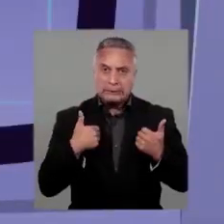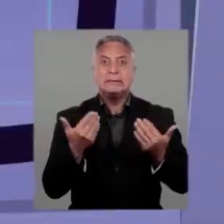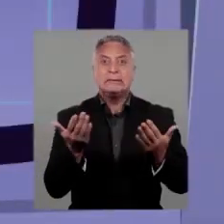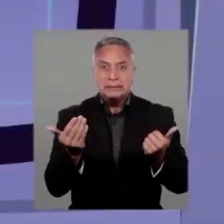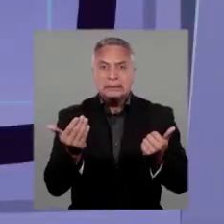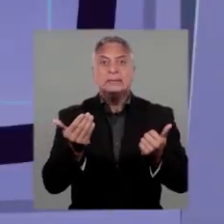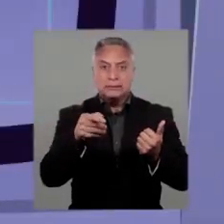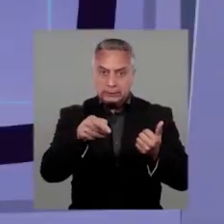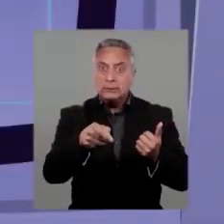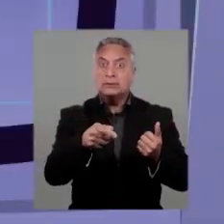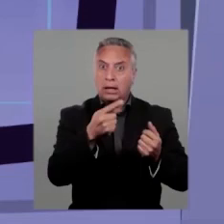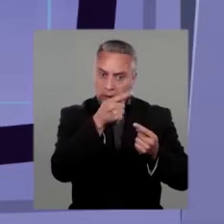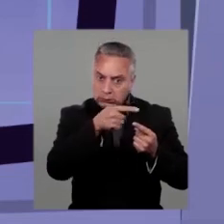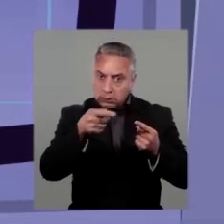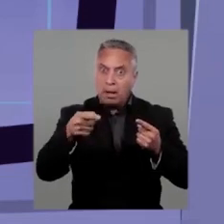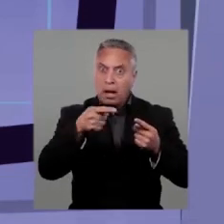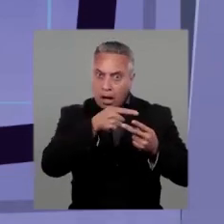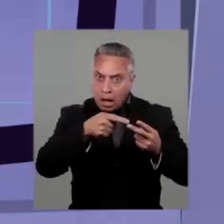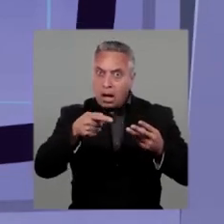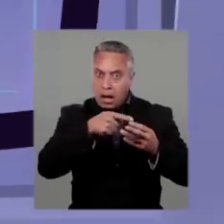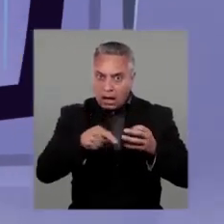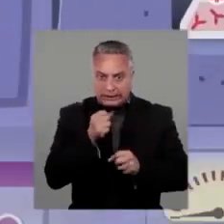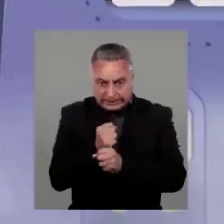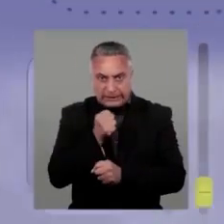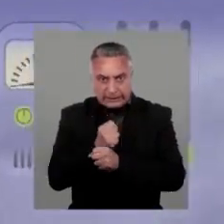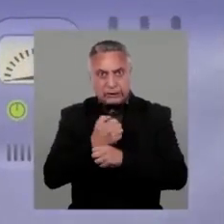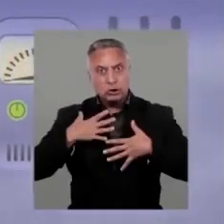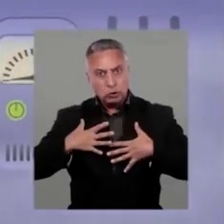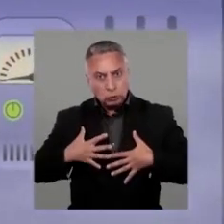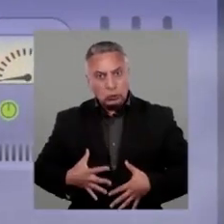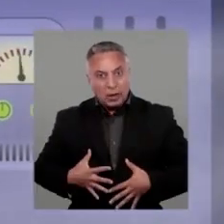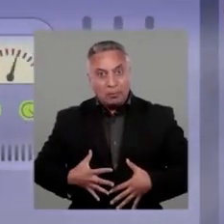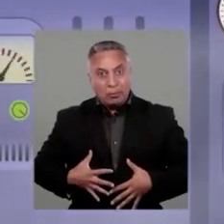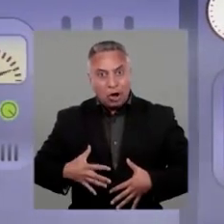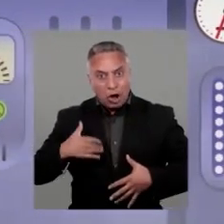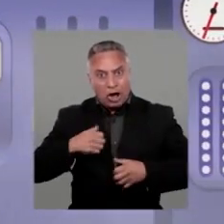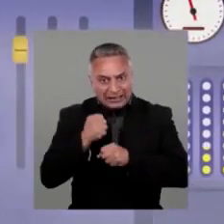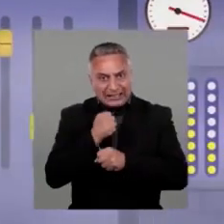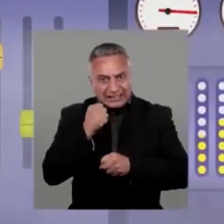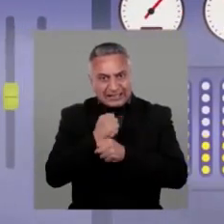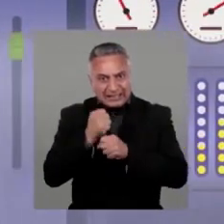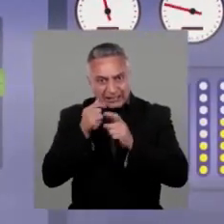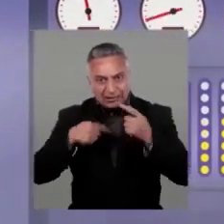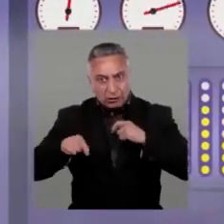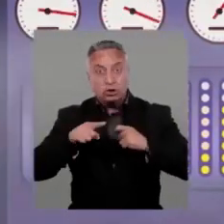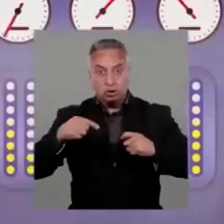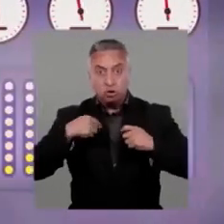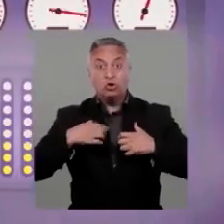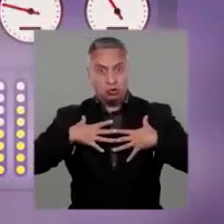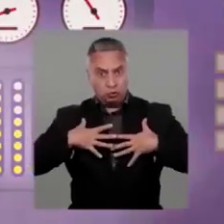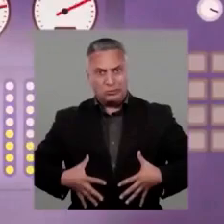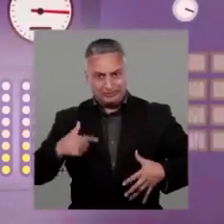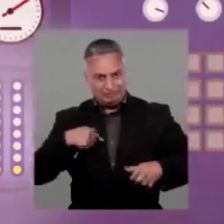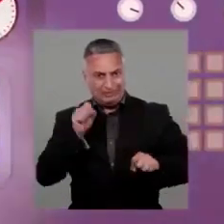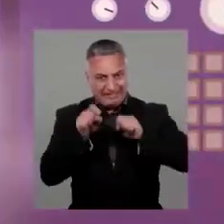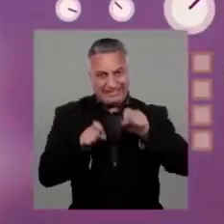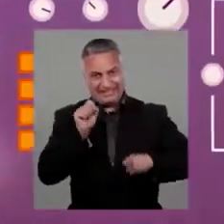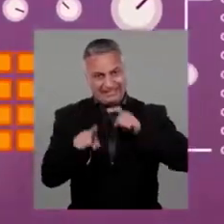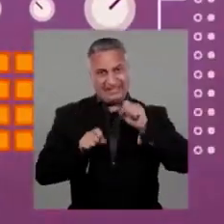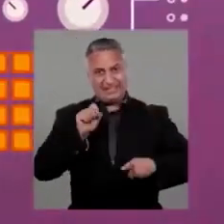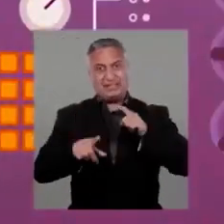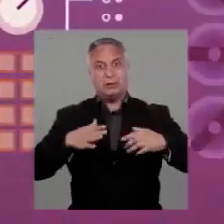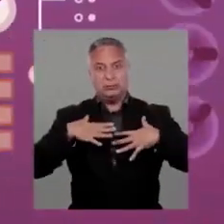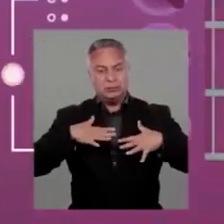Se necesitan semanas para poder fabricar los anticuerpos correctos, y mientras eso ocurre, nuestro cuerpo pelea con todas sus fuerzas